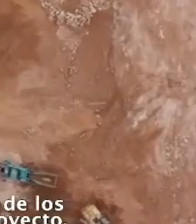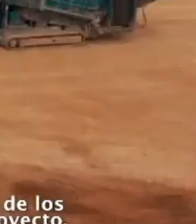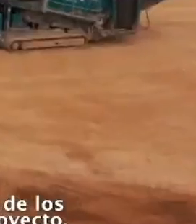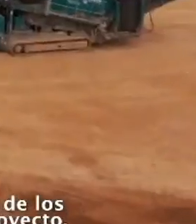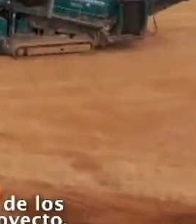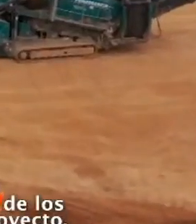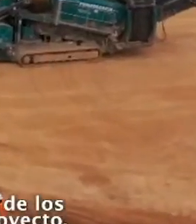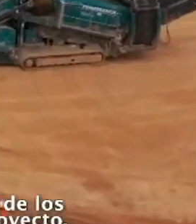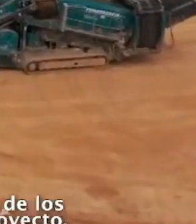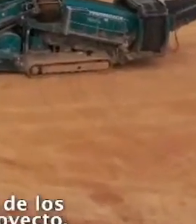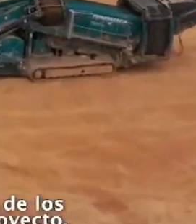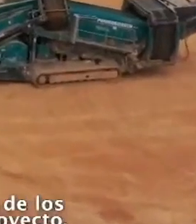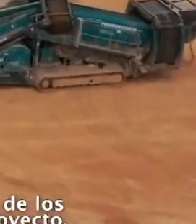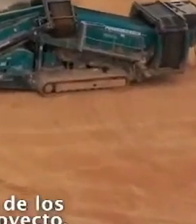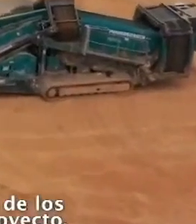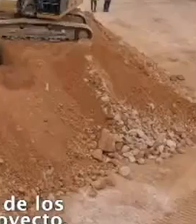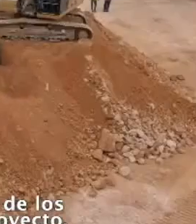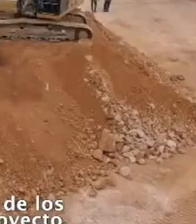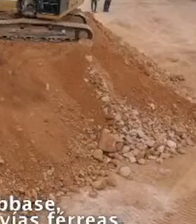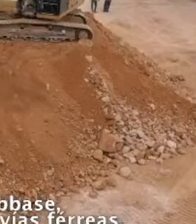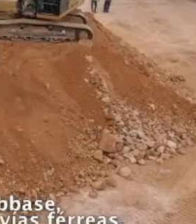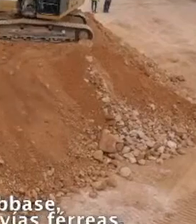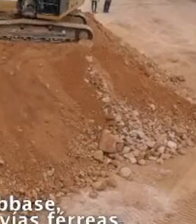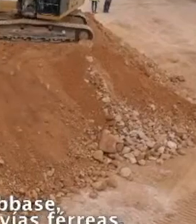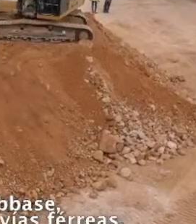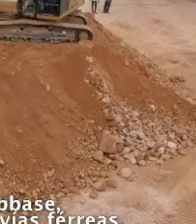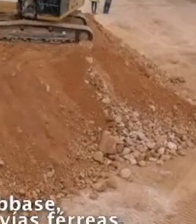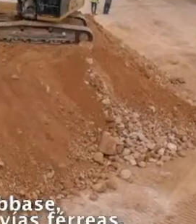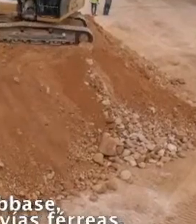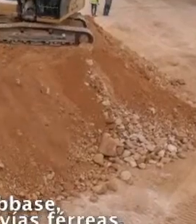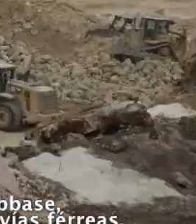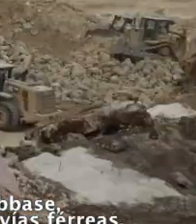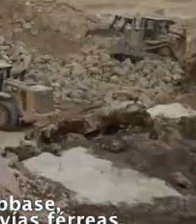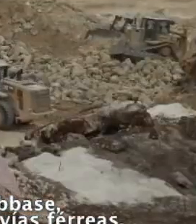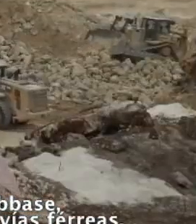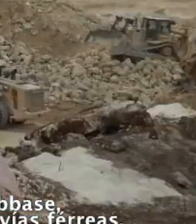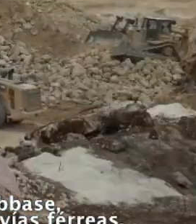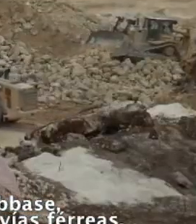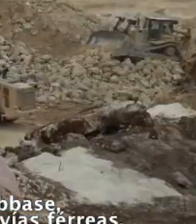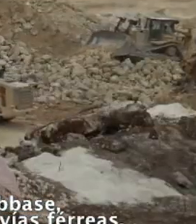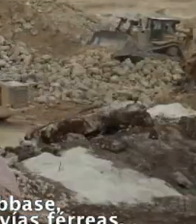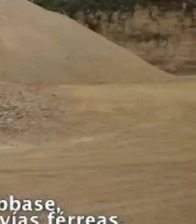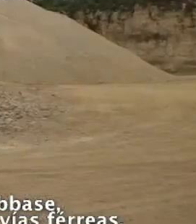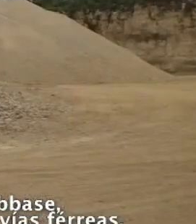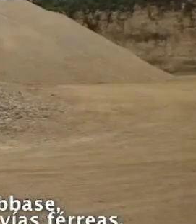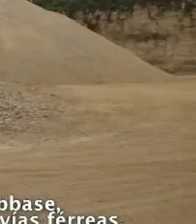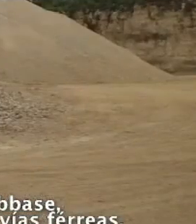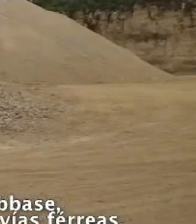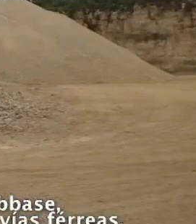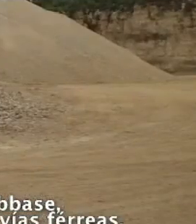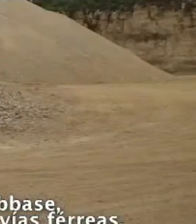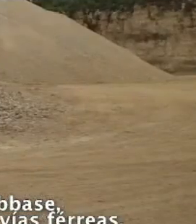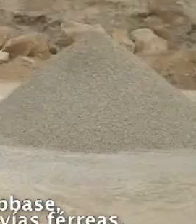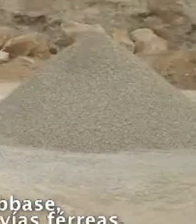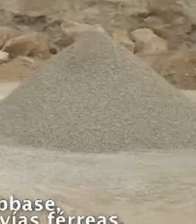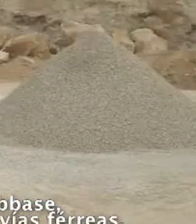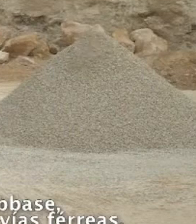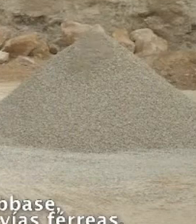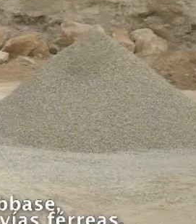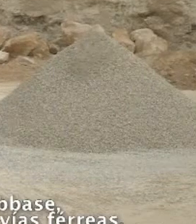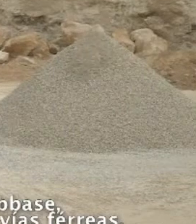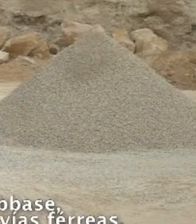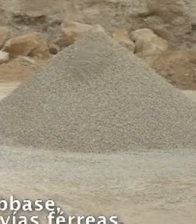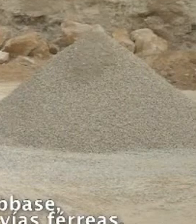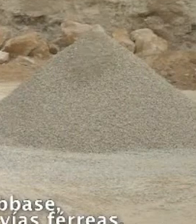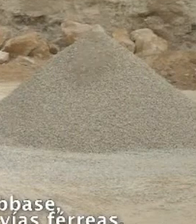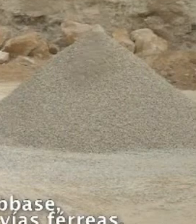principales suministradores de materiales para el proyecto. Aquí se extraen agregados para carpeta asfáltica, subbase, base